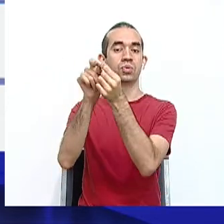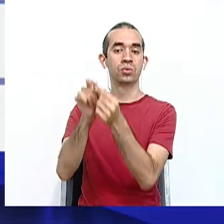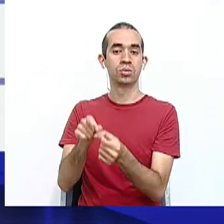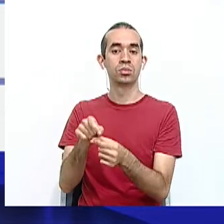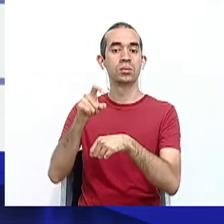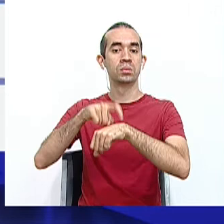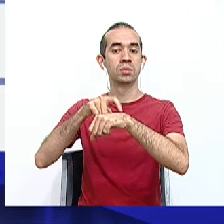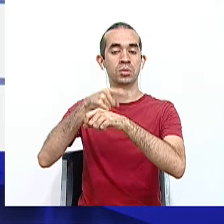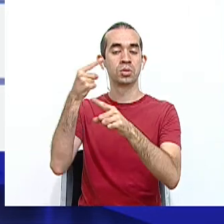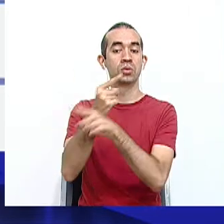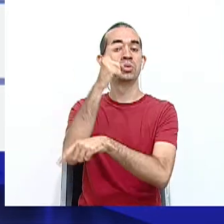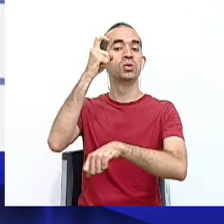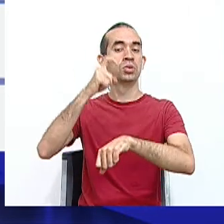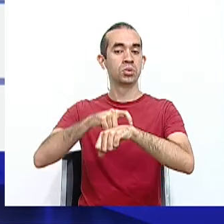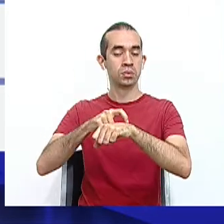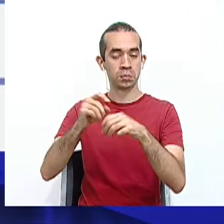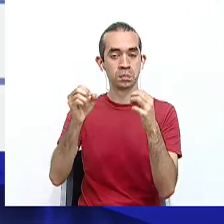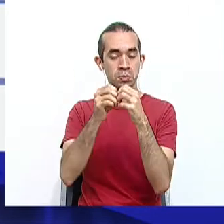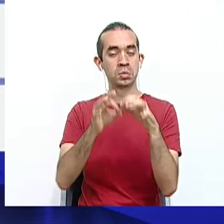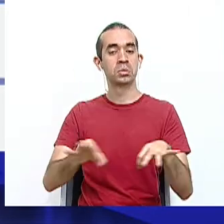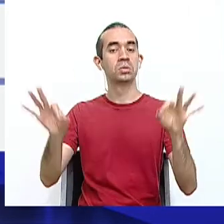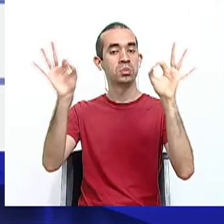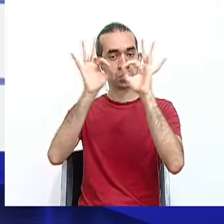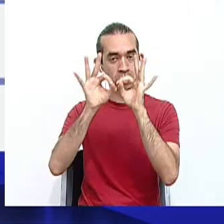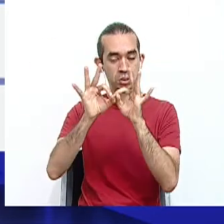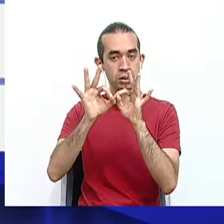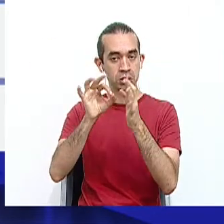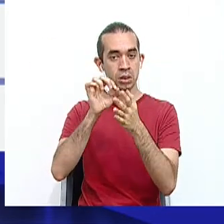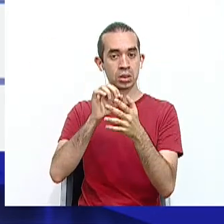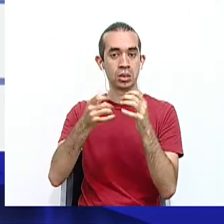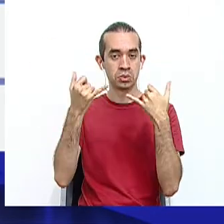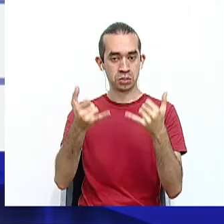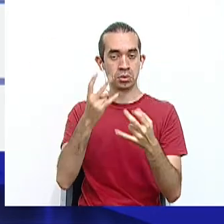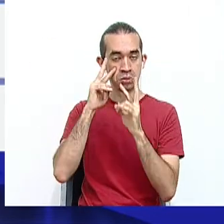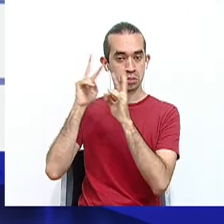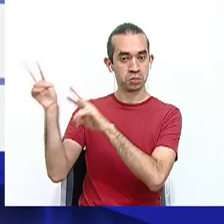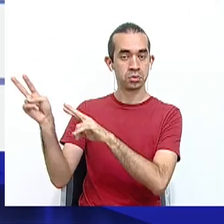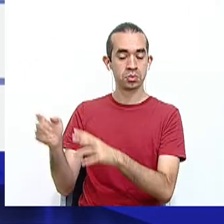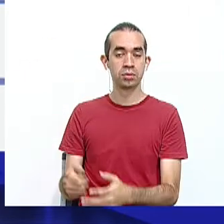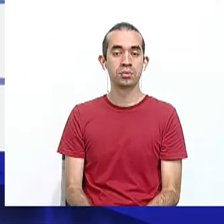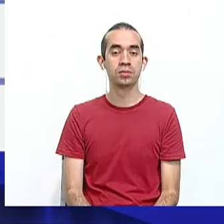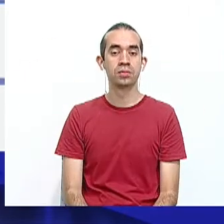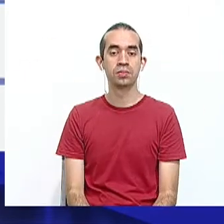los momentos ortográficos más importantes de nuestra actualidad. Veamos.